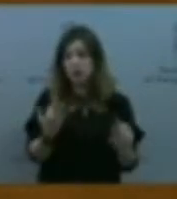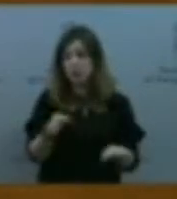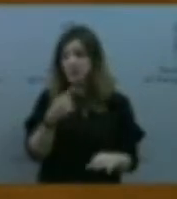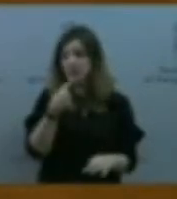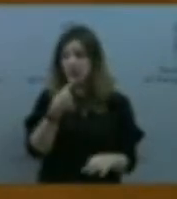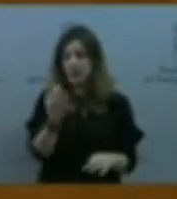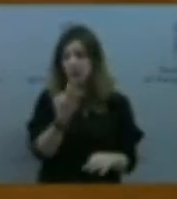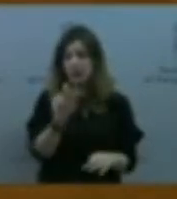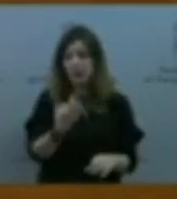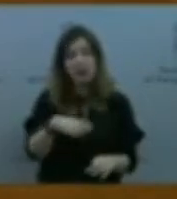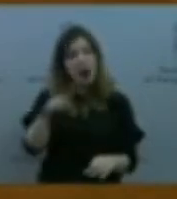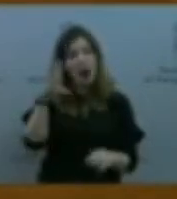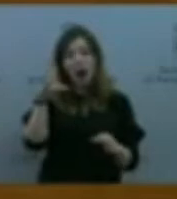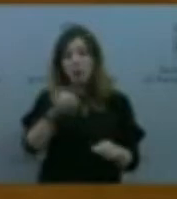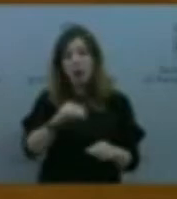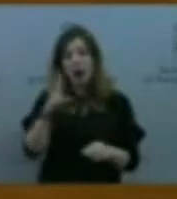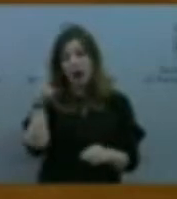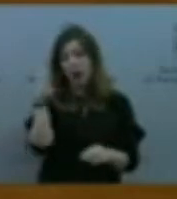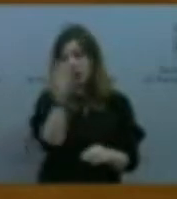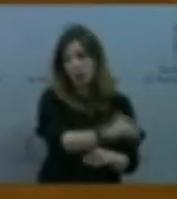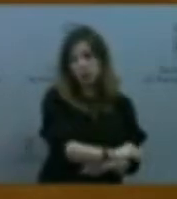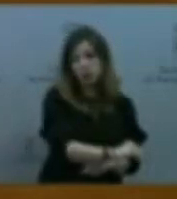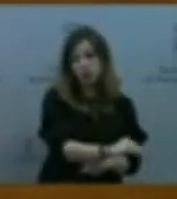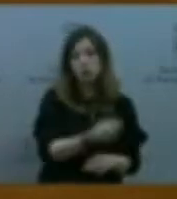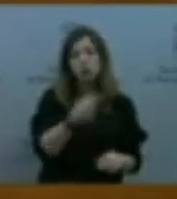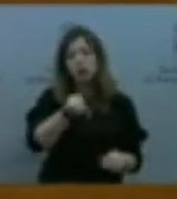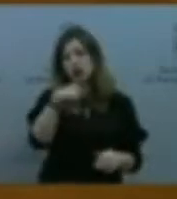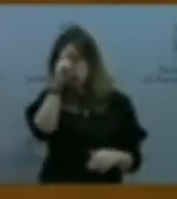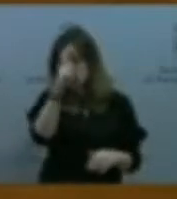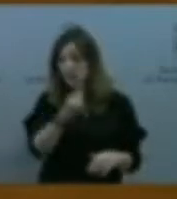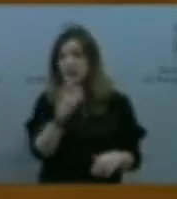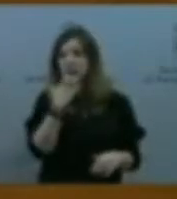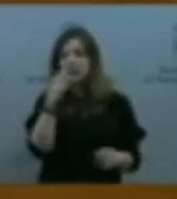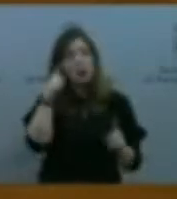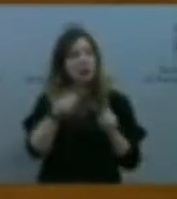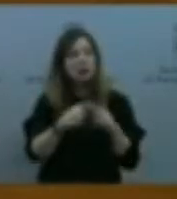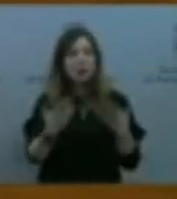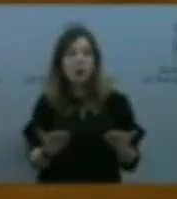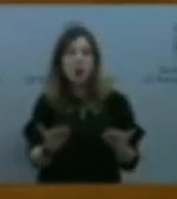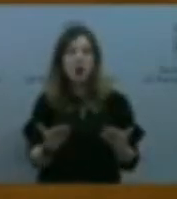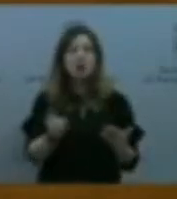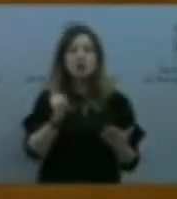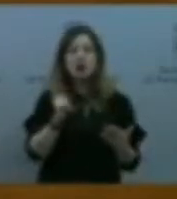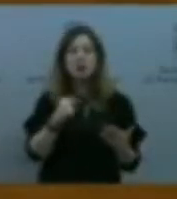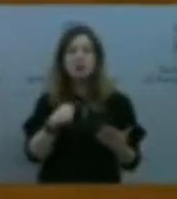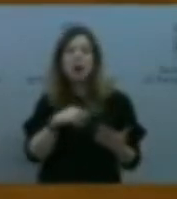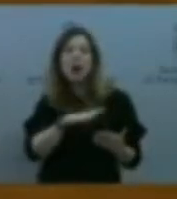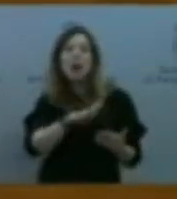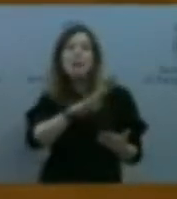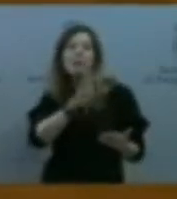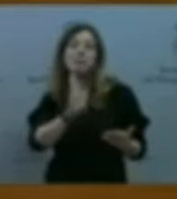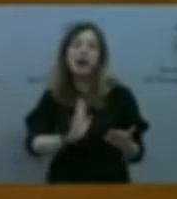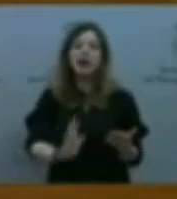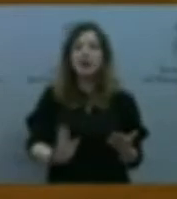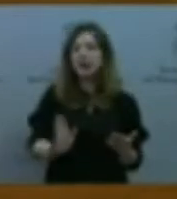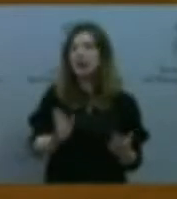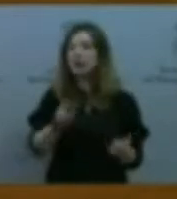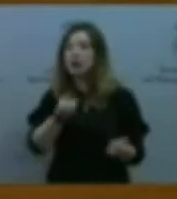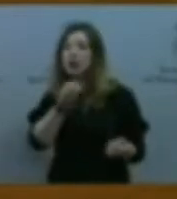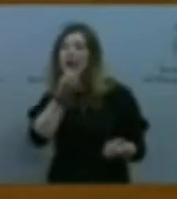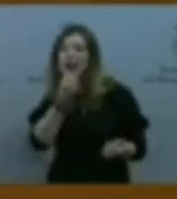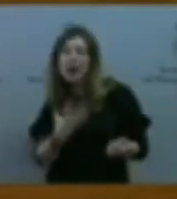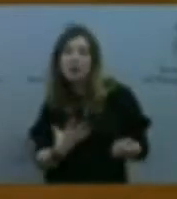sé si lo que se pretende es aparentar, si lo que se pretende es quedar bien, si lo que se pretende es hacer que se hace, pero no